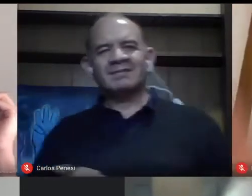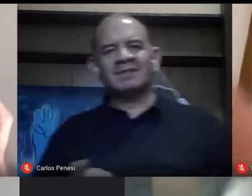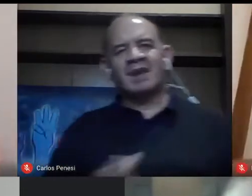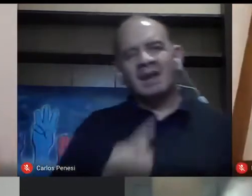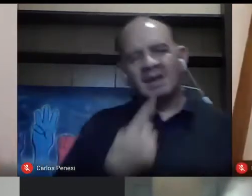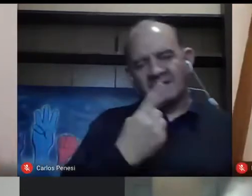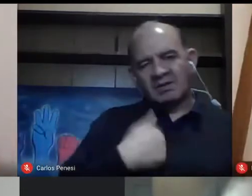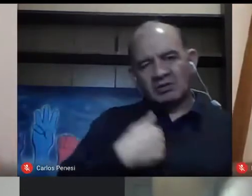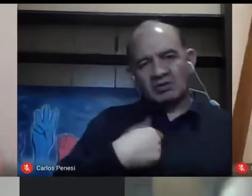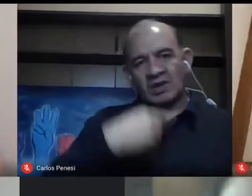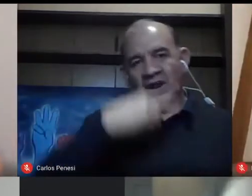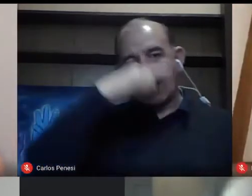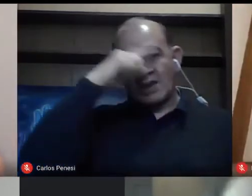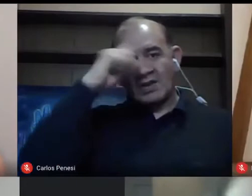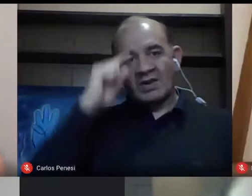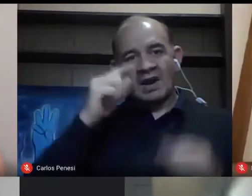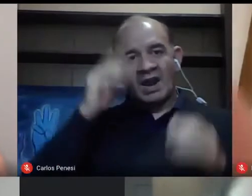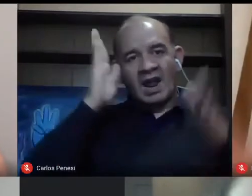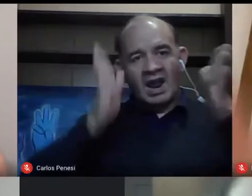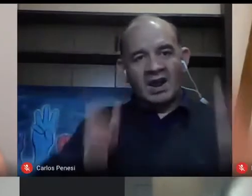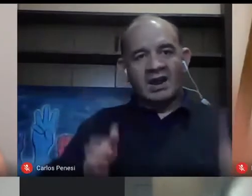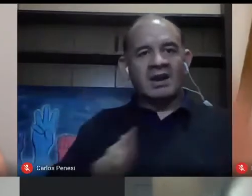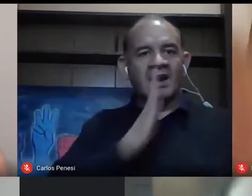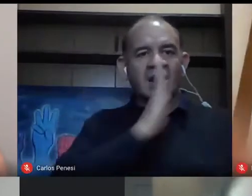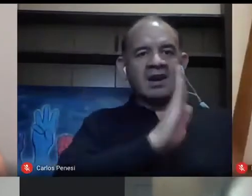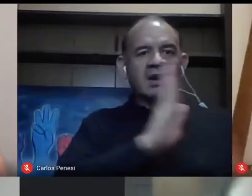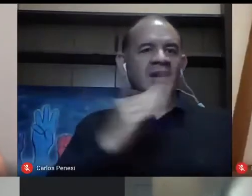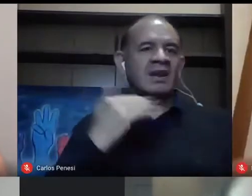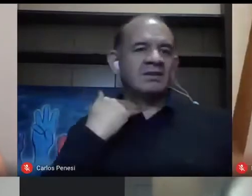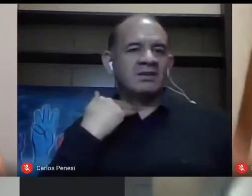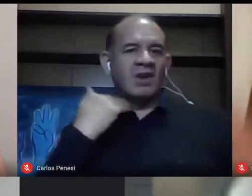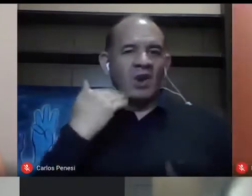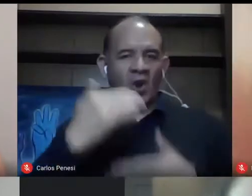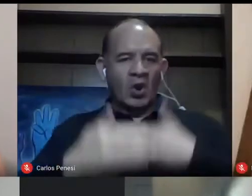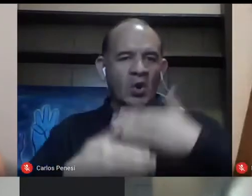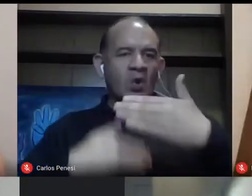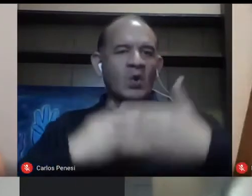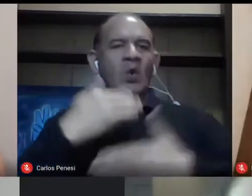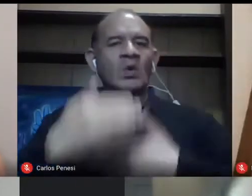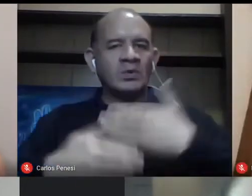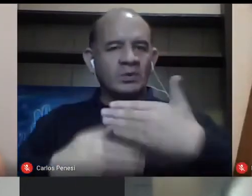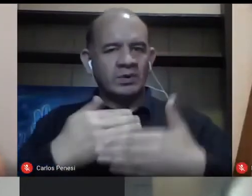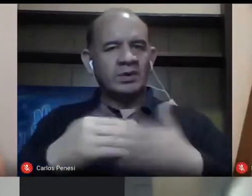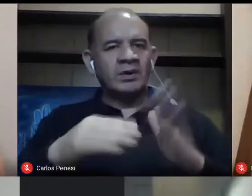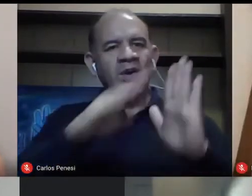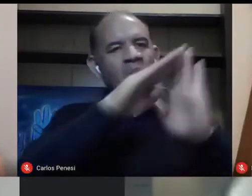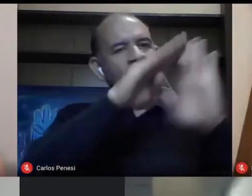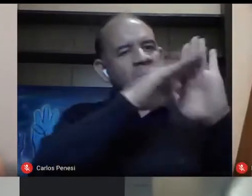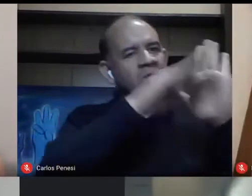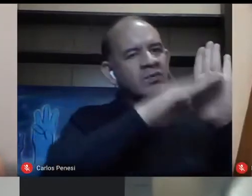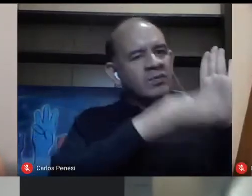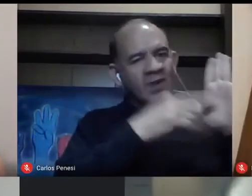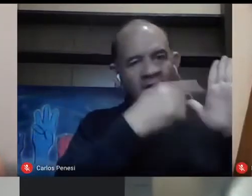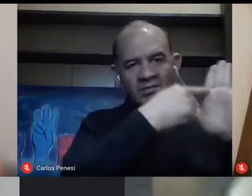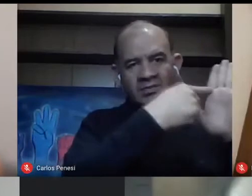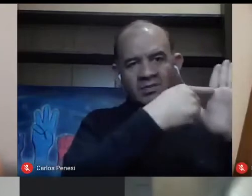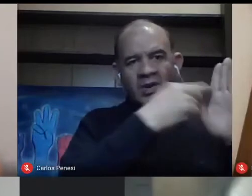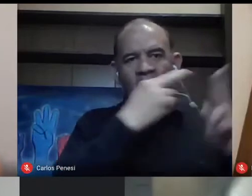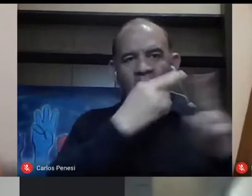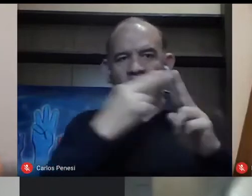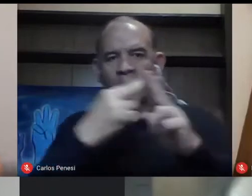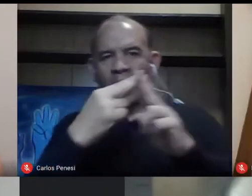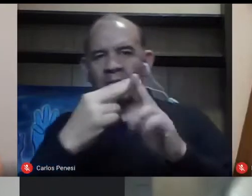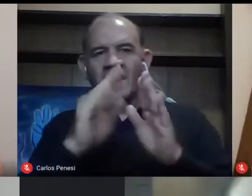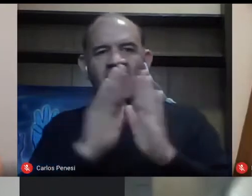Biblioteca Nacional va a construir, a conformar el repertorio nacional de formatos accesibles.